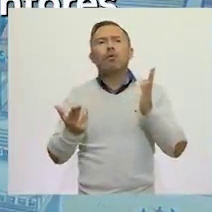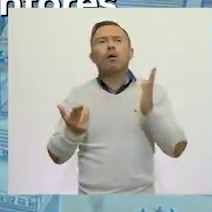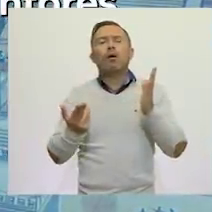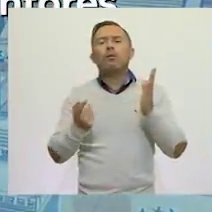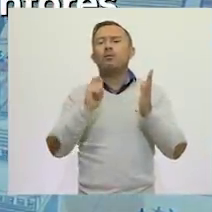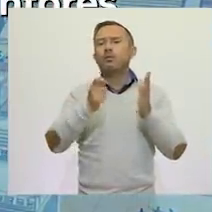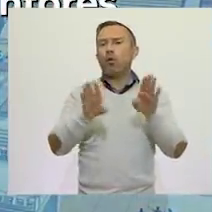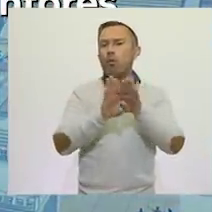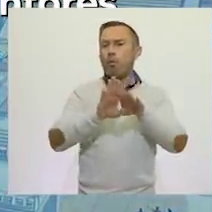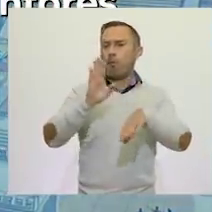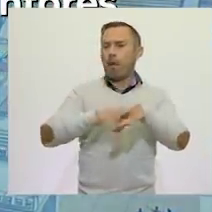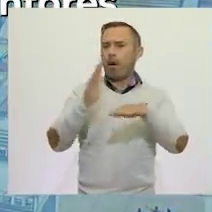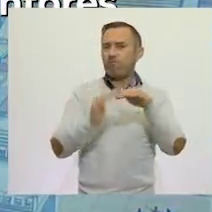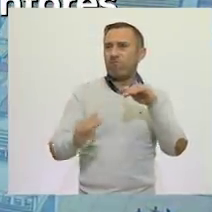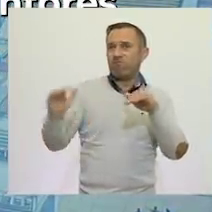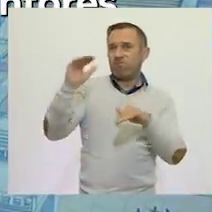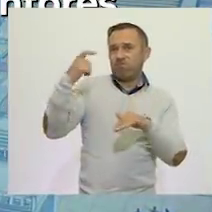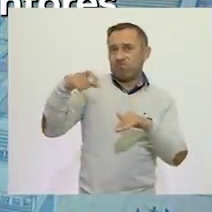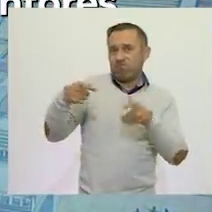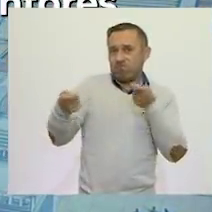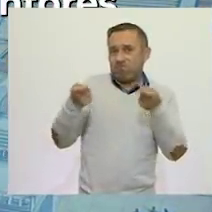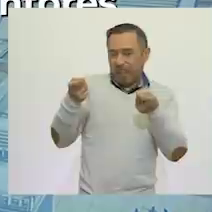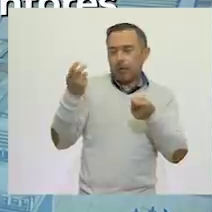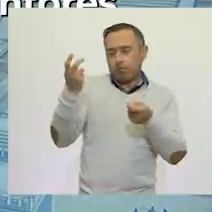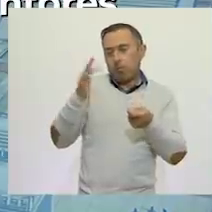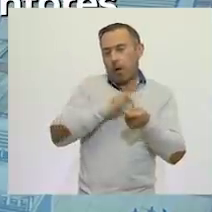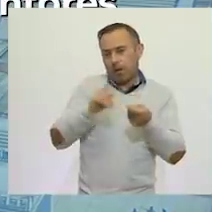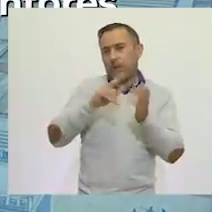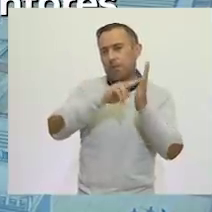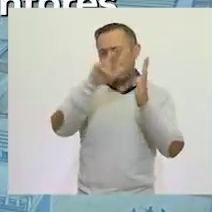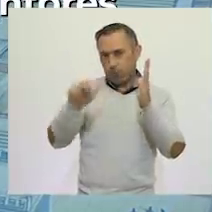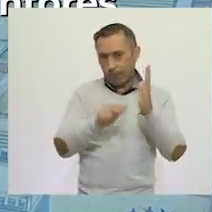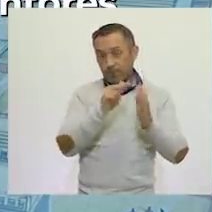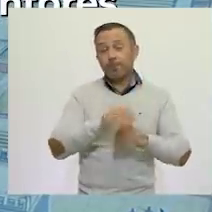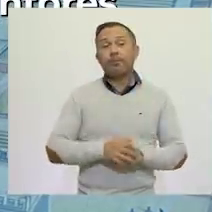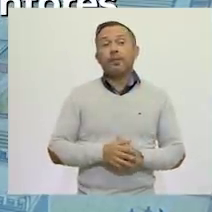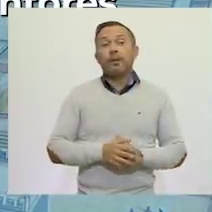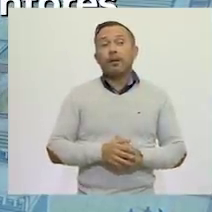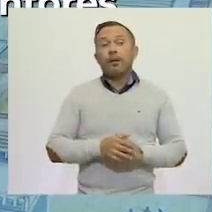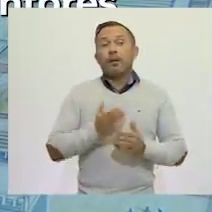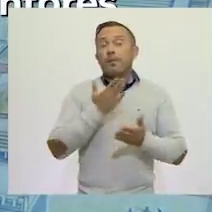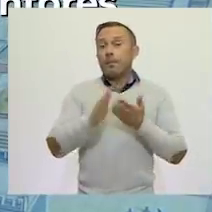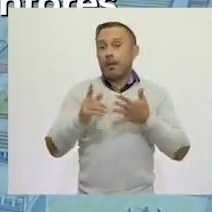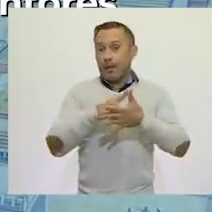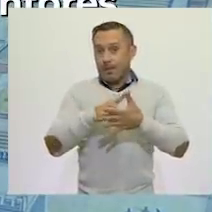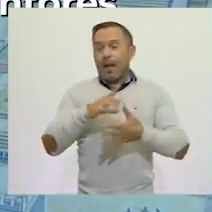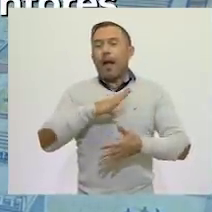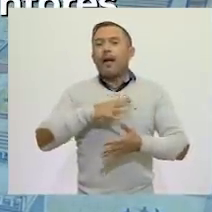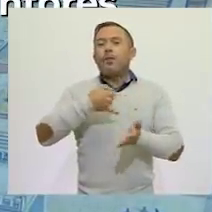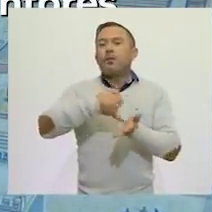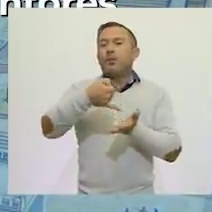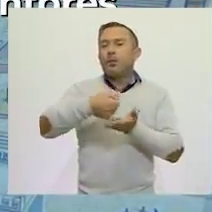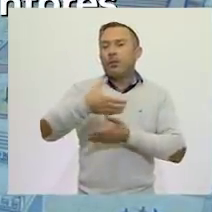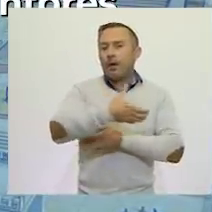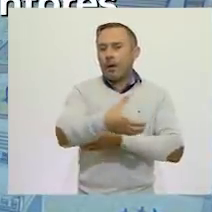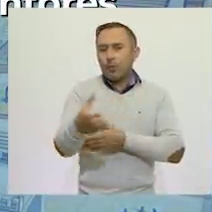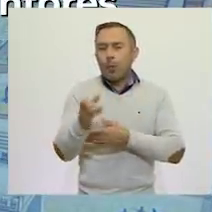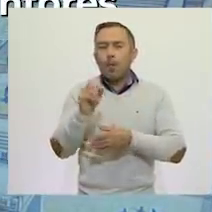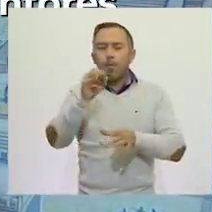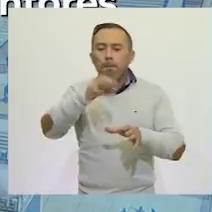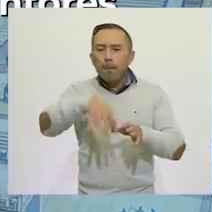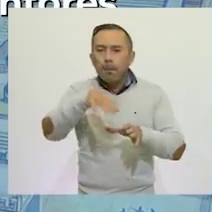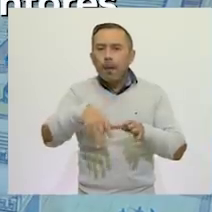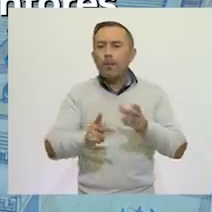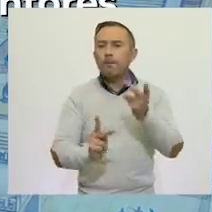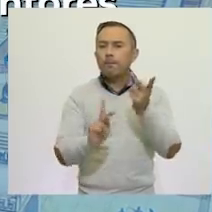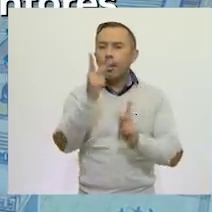clase dominante. En otro estrato teníamos a los agricultores, encargados de sembrar y cosechar frutos y semillas